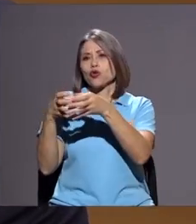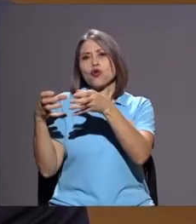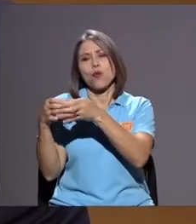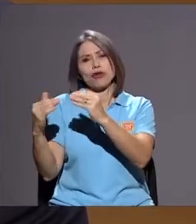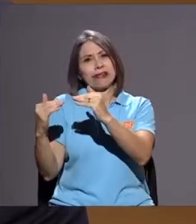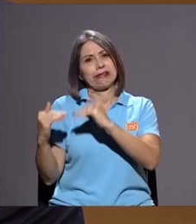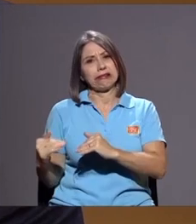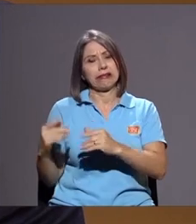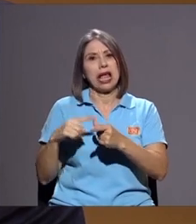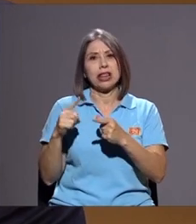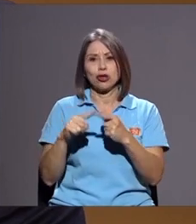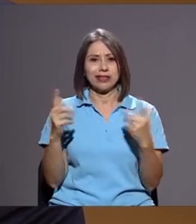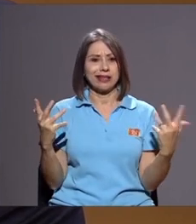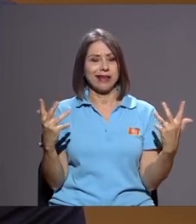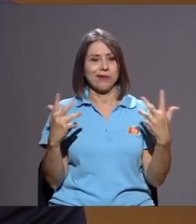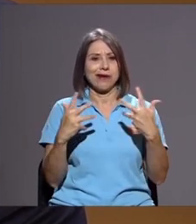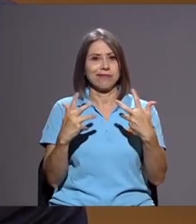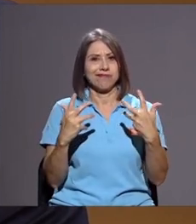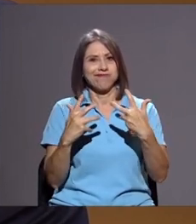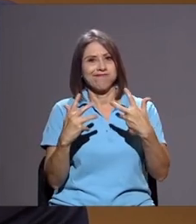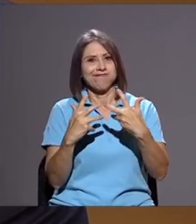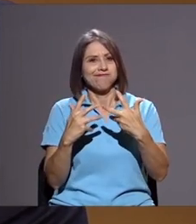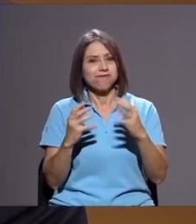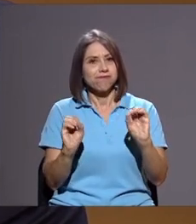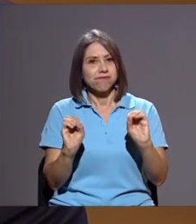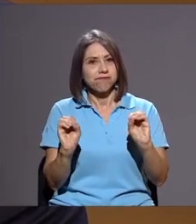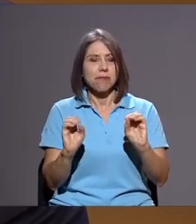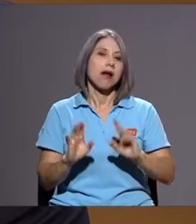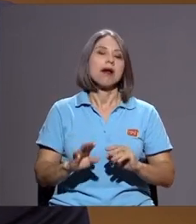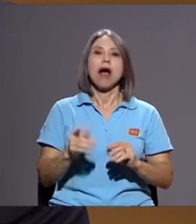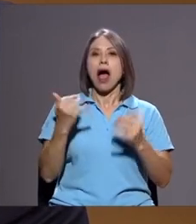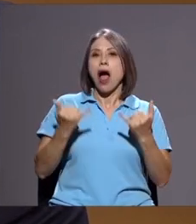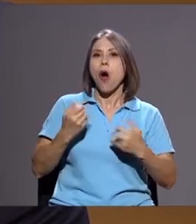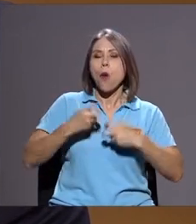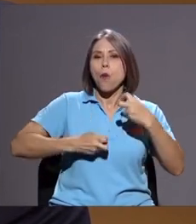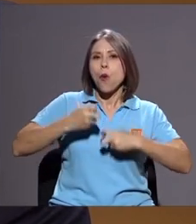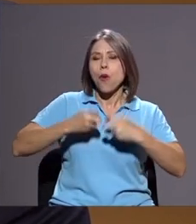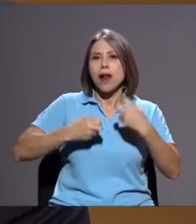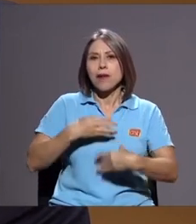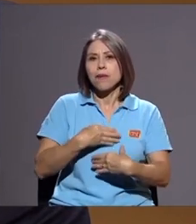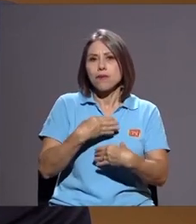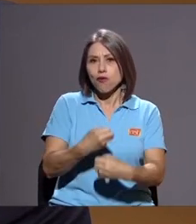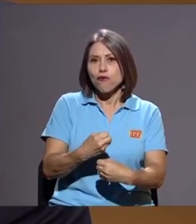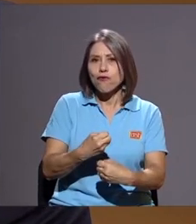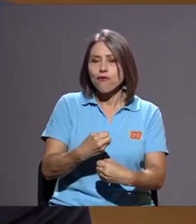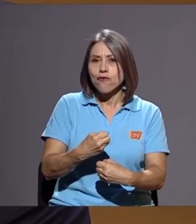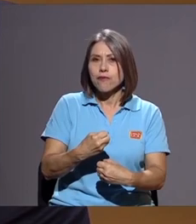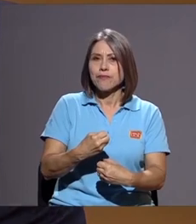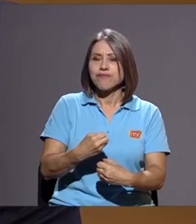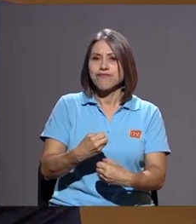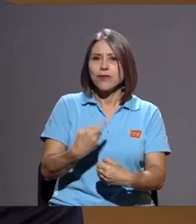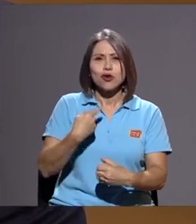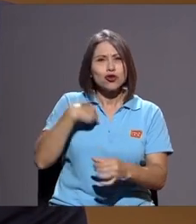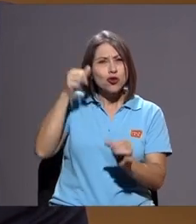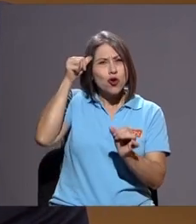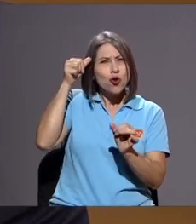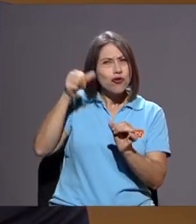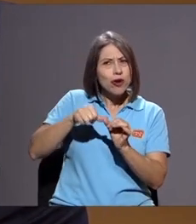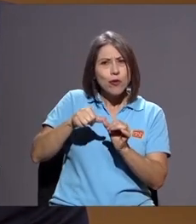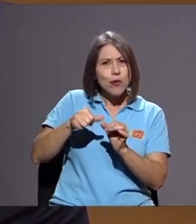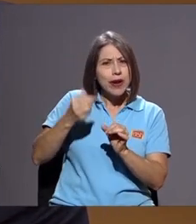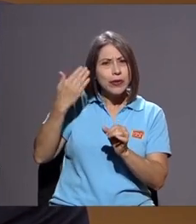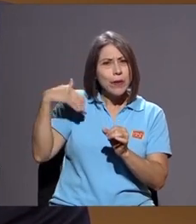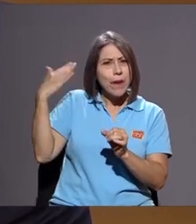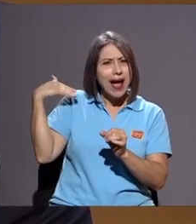de desajustes estamos en un problema de confianza y yo no no recuerdo haber visto